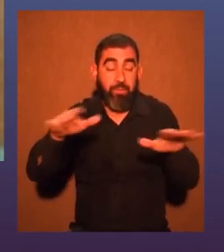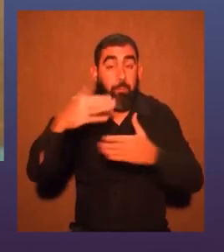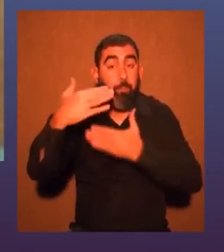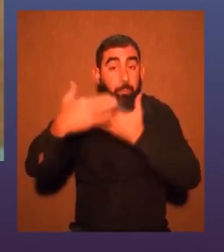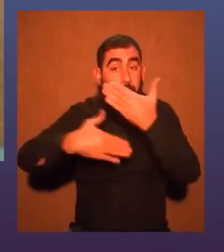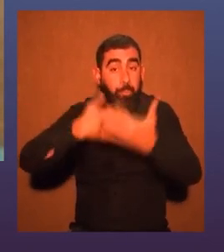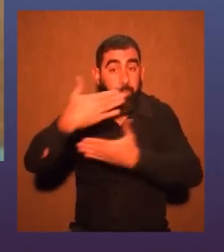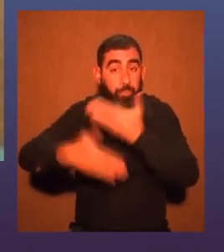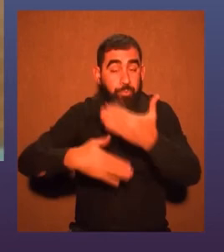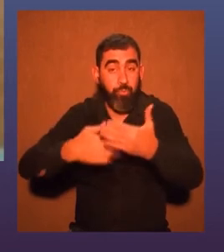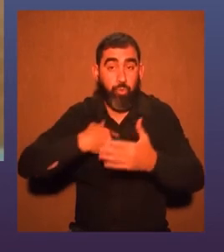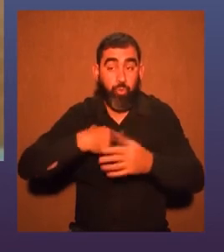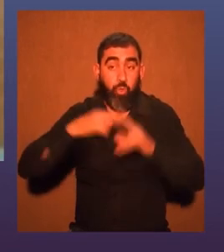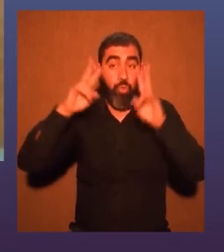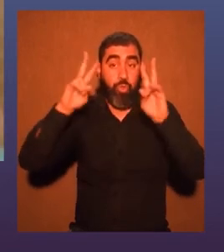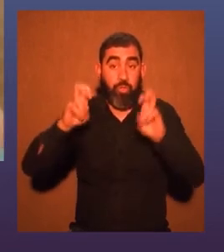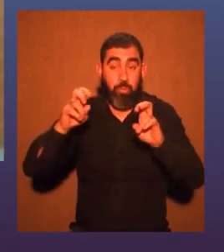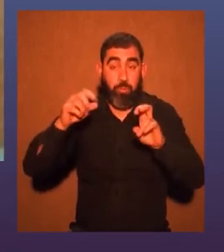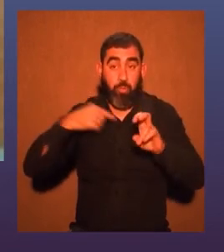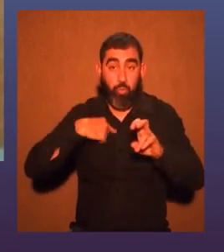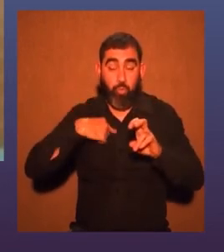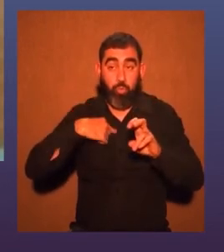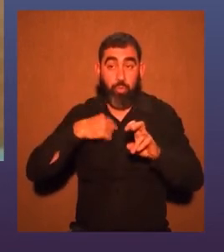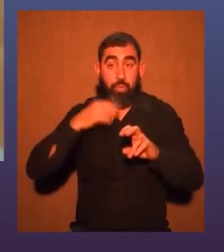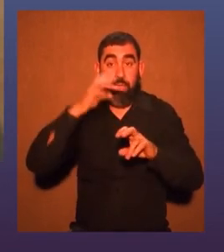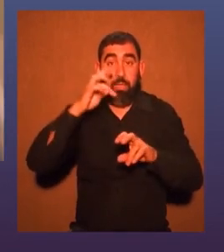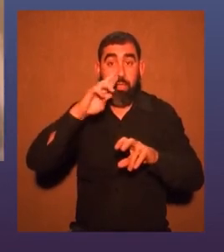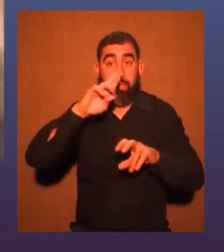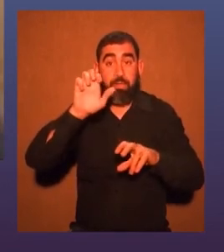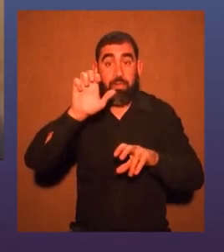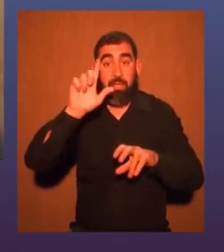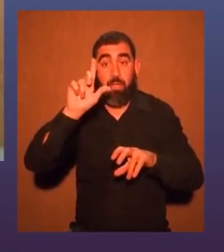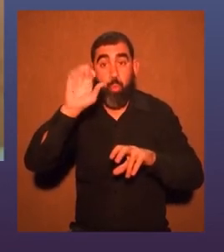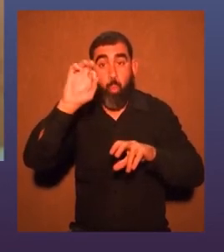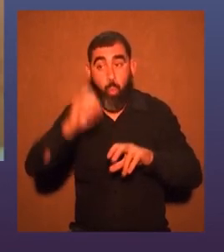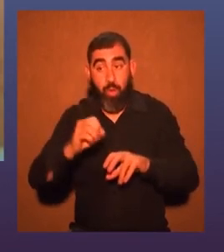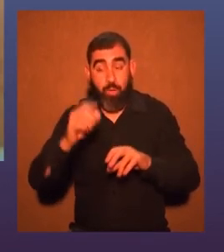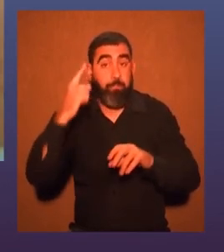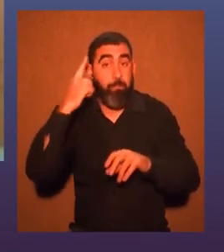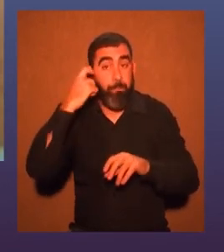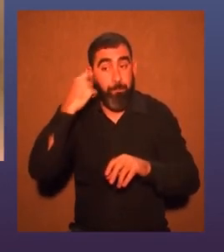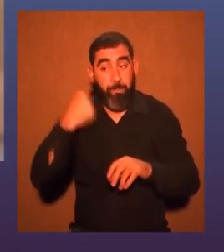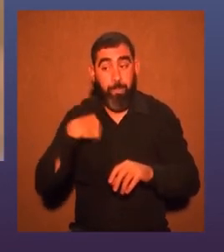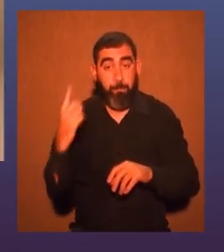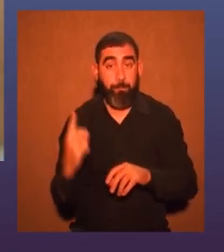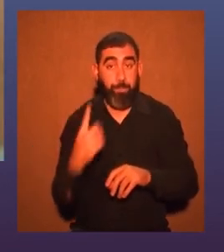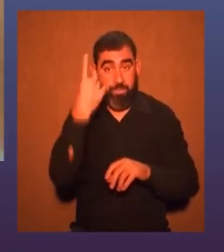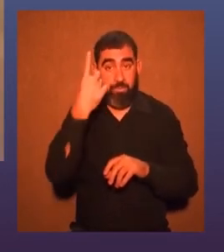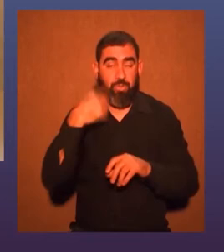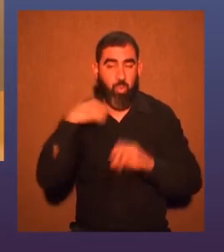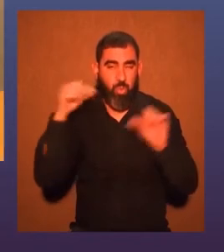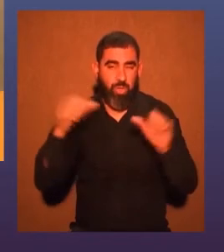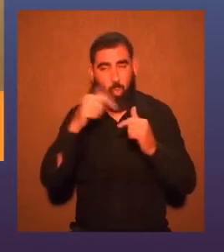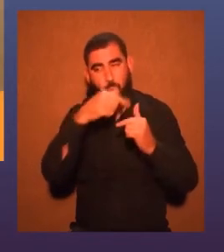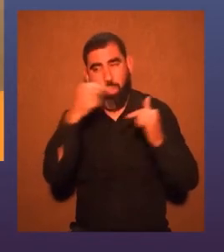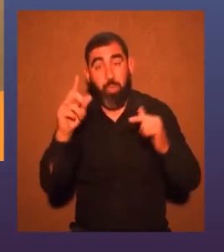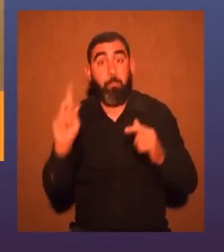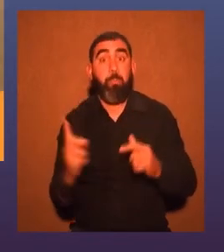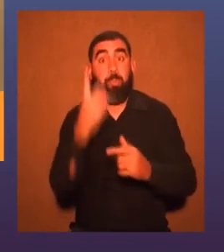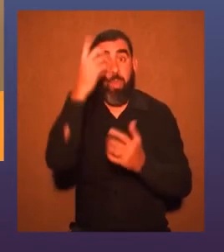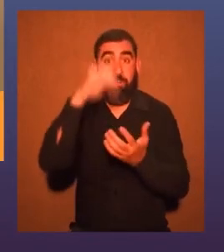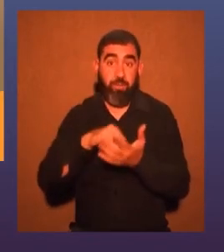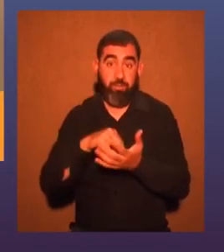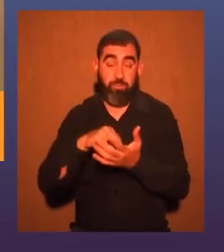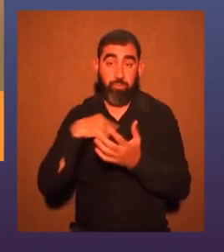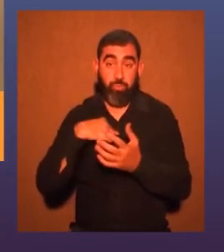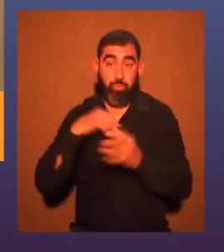proceso, voy a hablar específicamente de La Tregua, que es mi experiencia con el ballet principal, si bien he hecho otras cosas, es la primera vez que hago